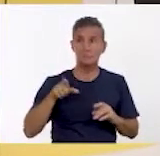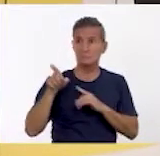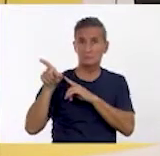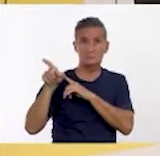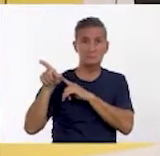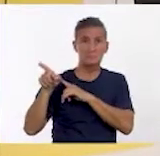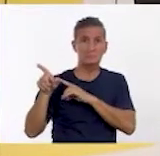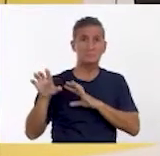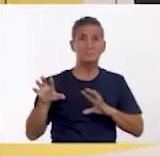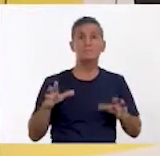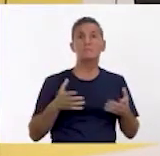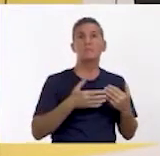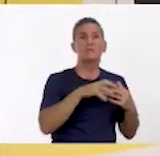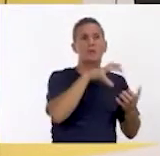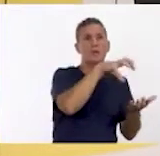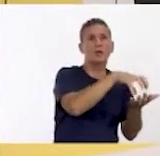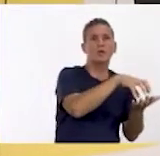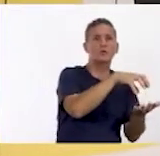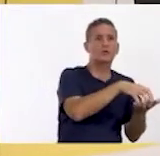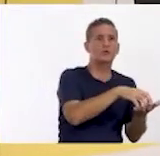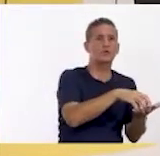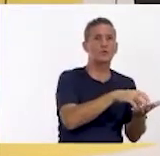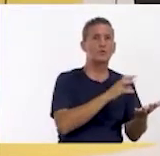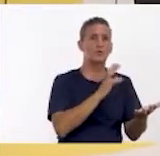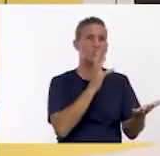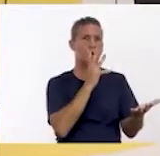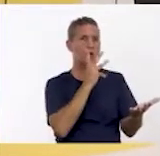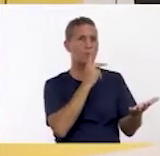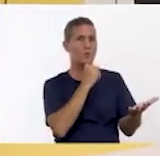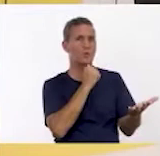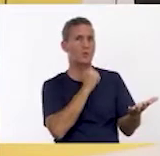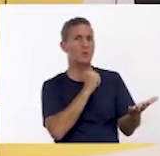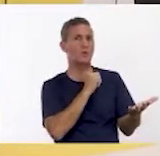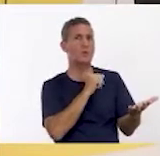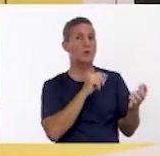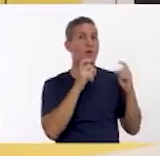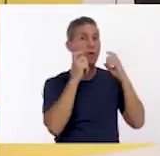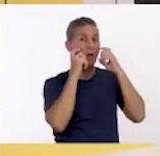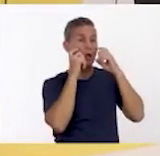populosas de ese mundo subdesarrollado, viven en las